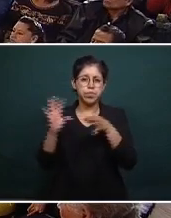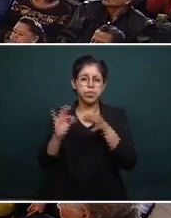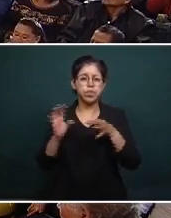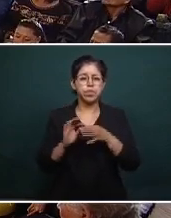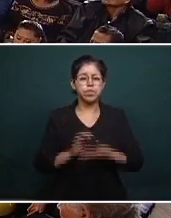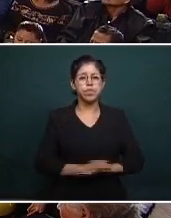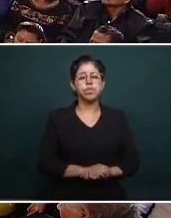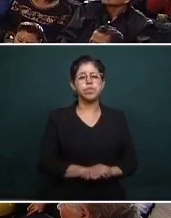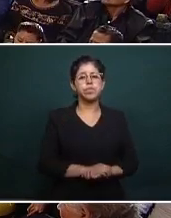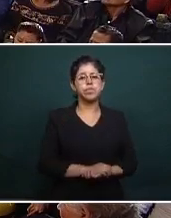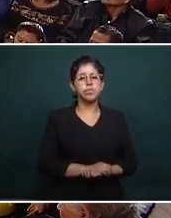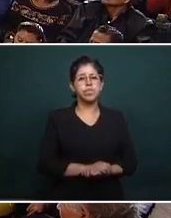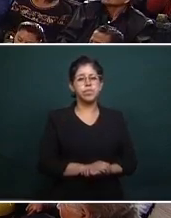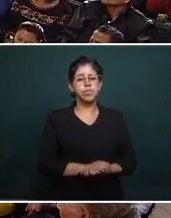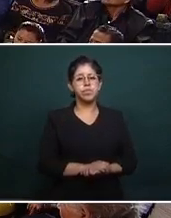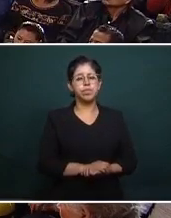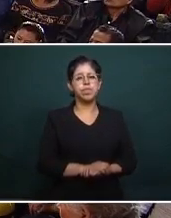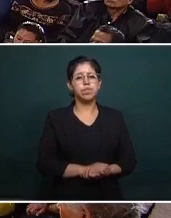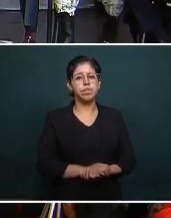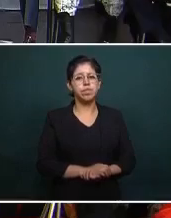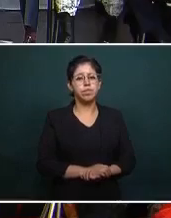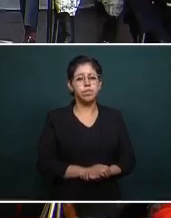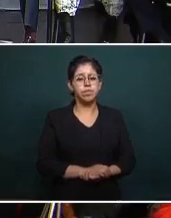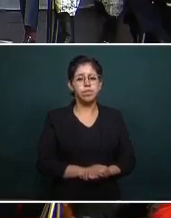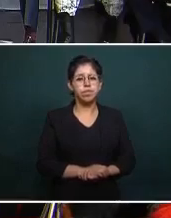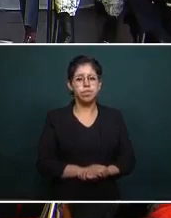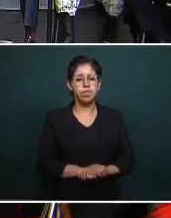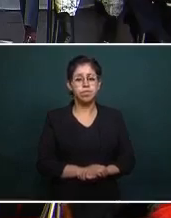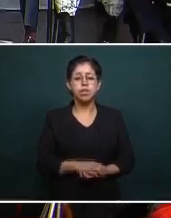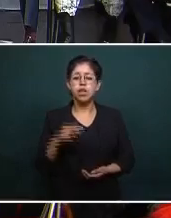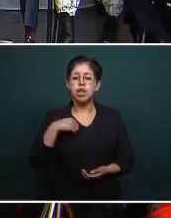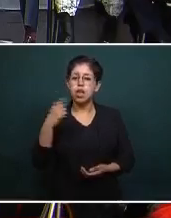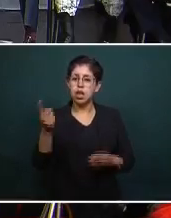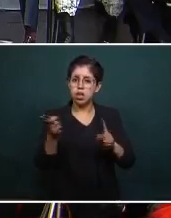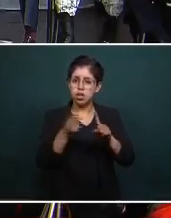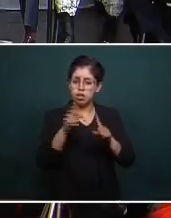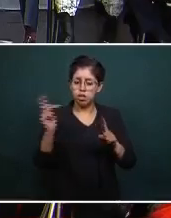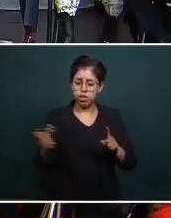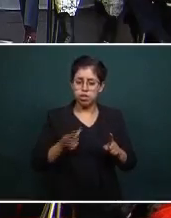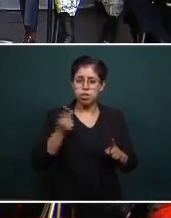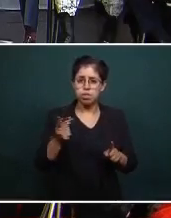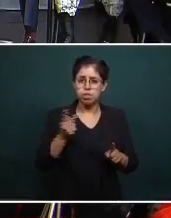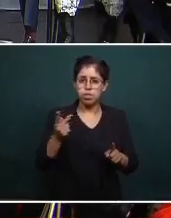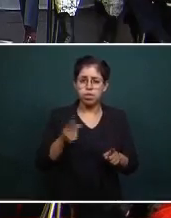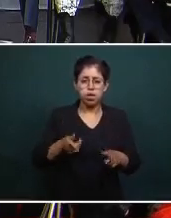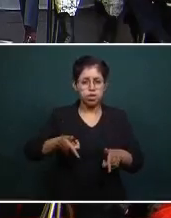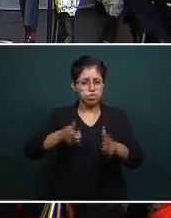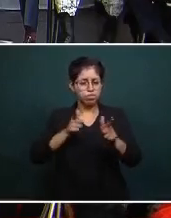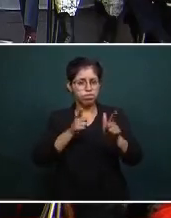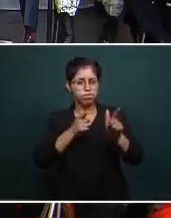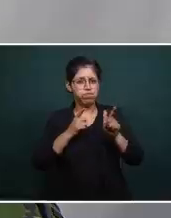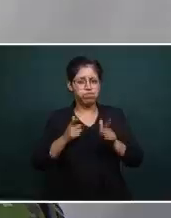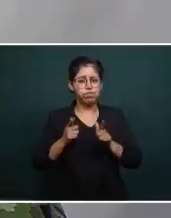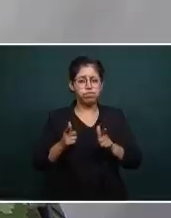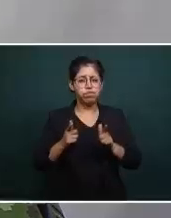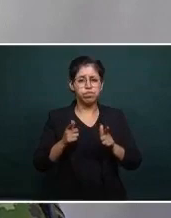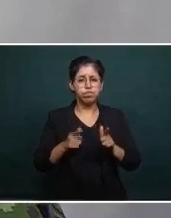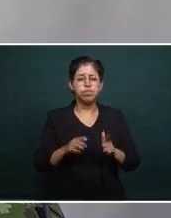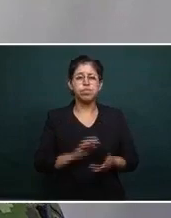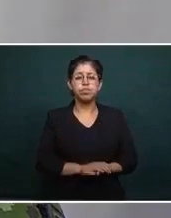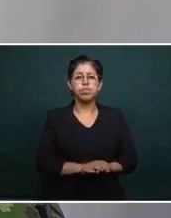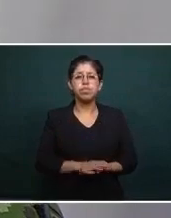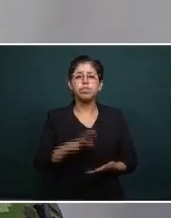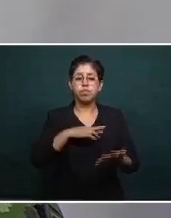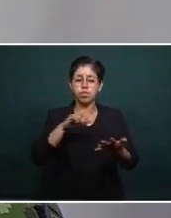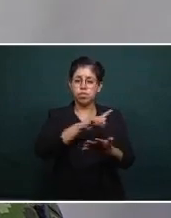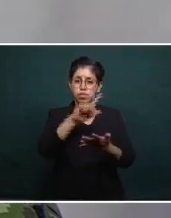sí. Bien, en relación a la pregunta, en la parte de armas de fuego, está regulado por la